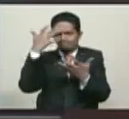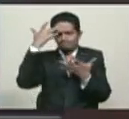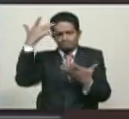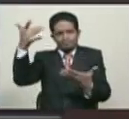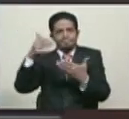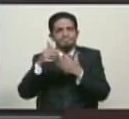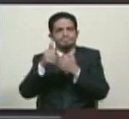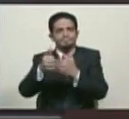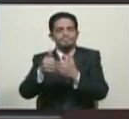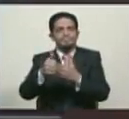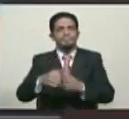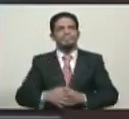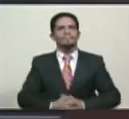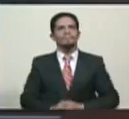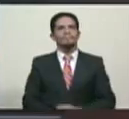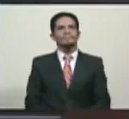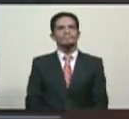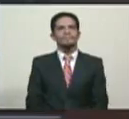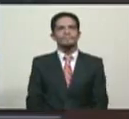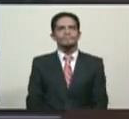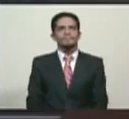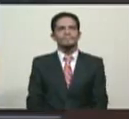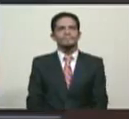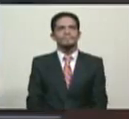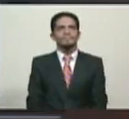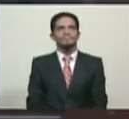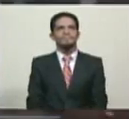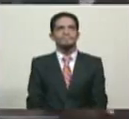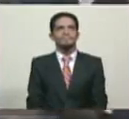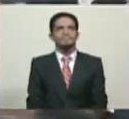de nuestros destinos.